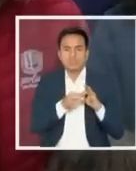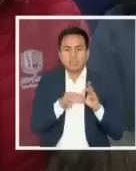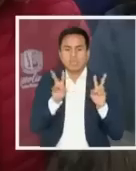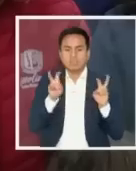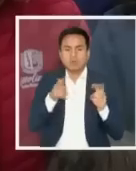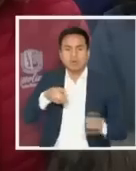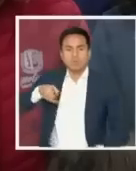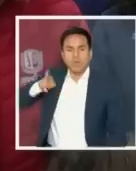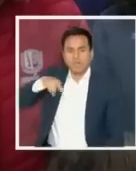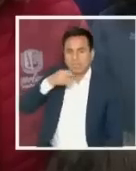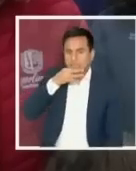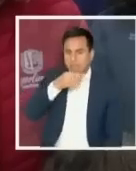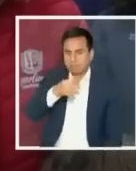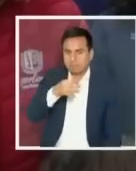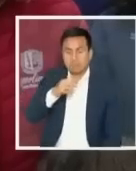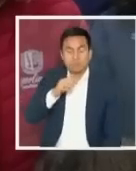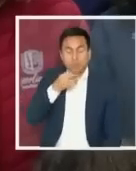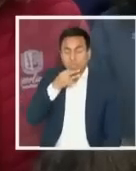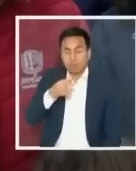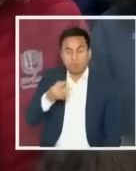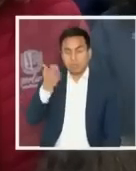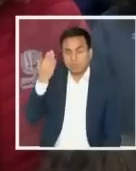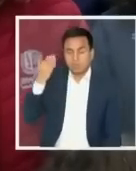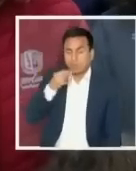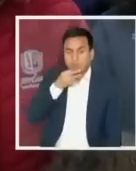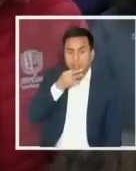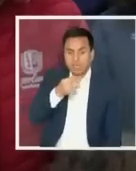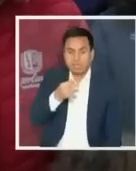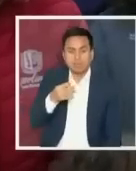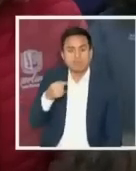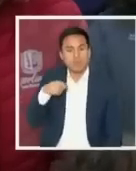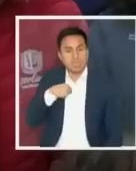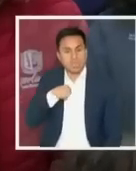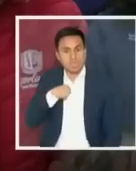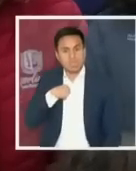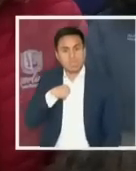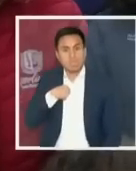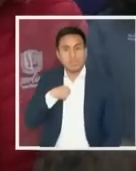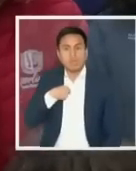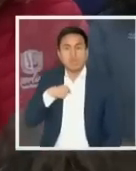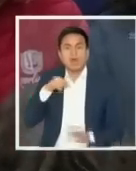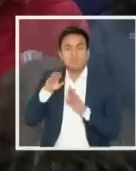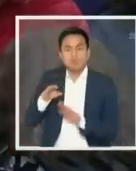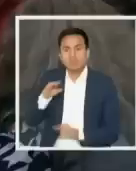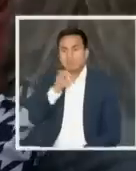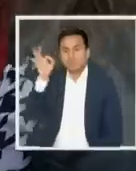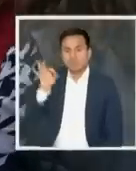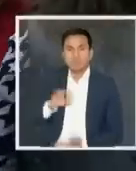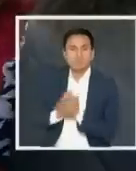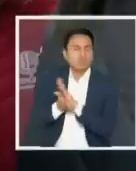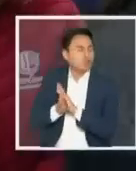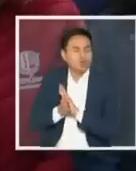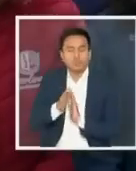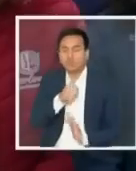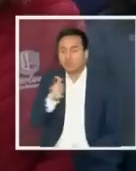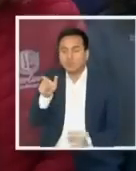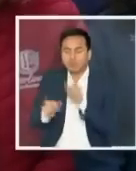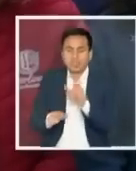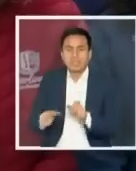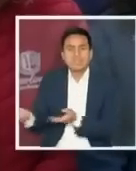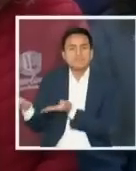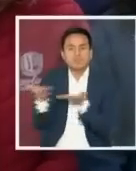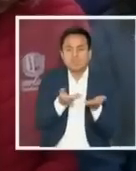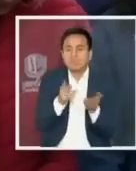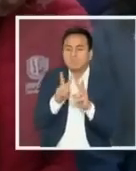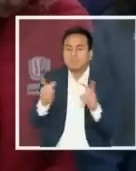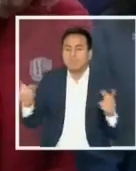podrían buscar nada más ni nada menos que una acusación constitucional. Pero, claro. pero, se nos empieza a aclarar. A